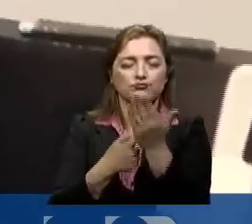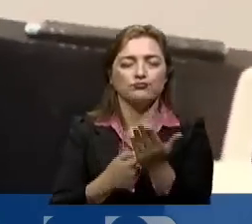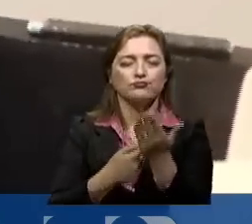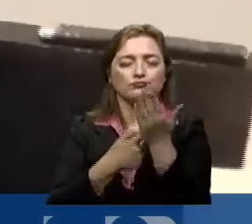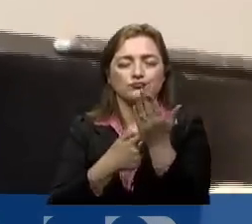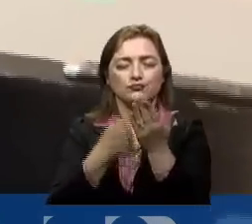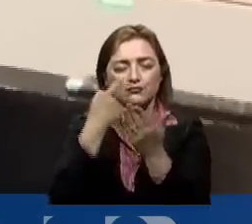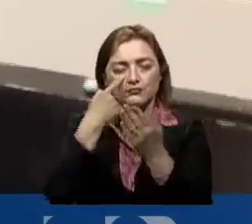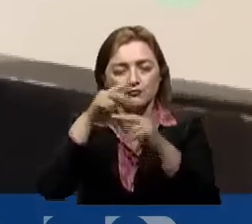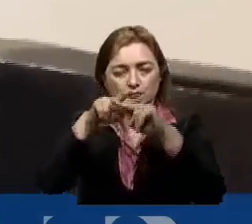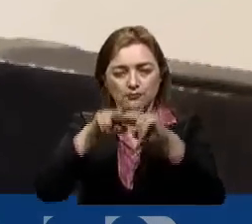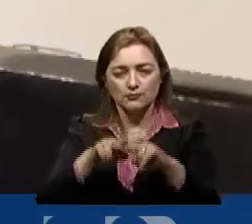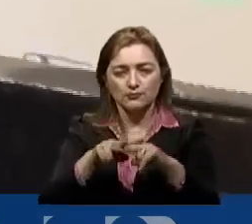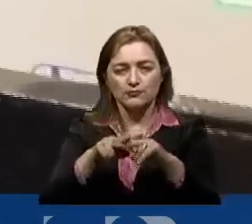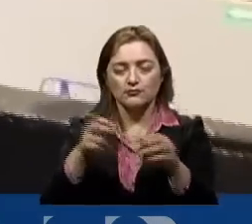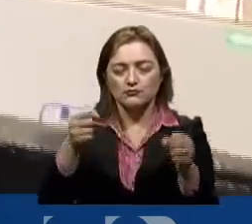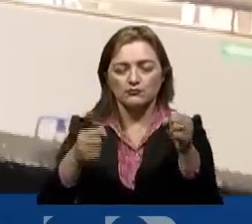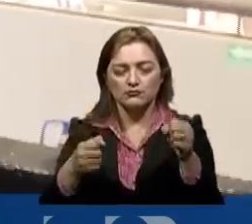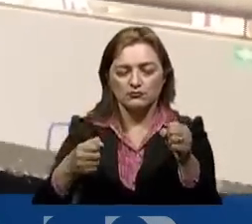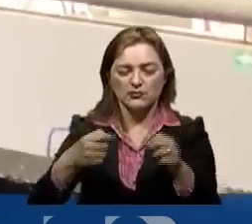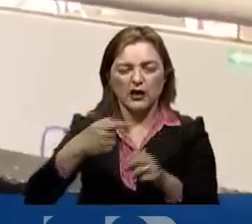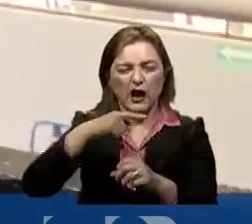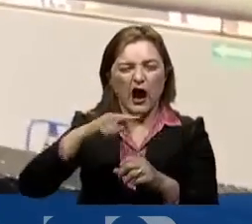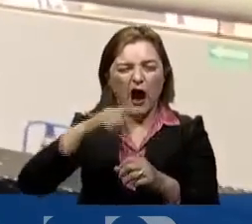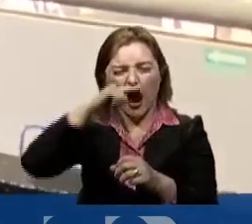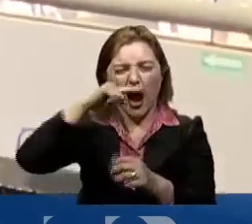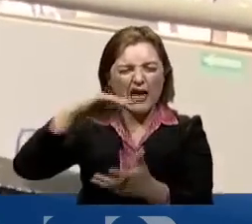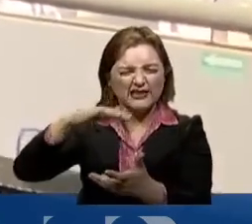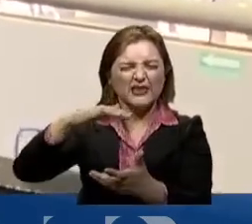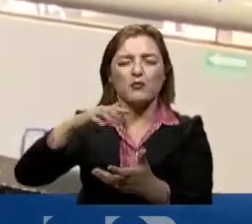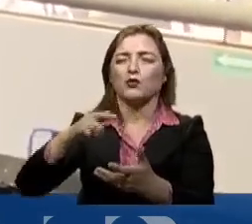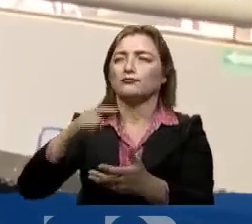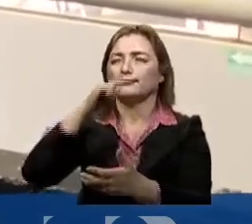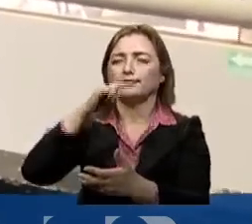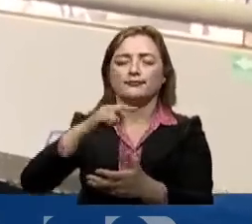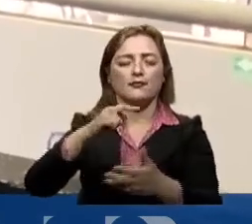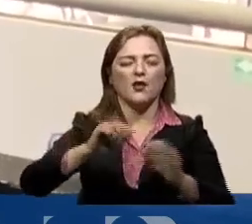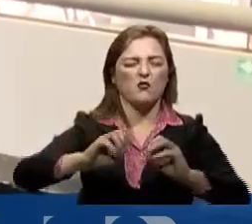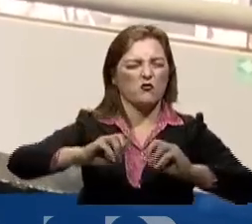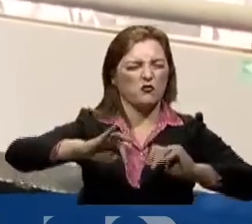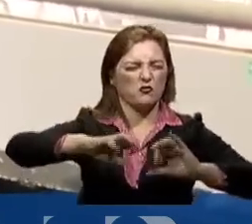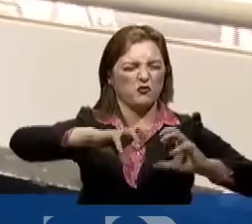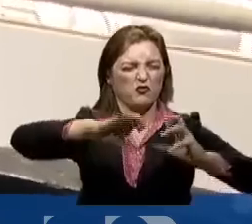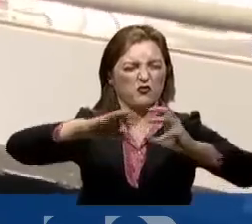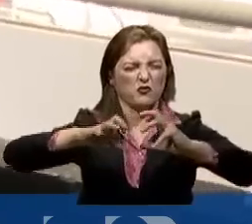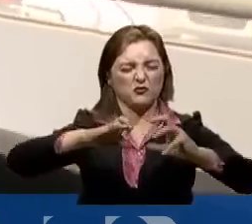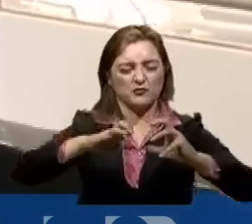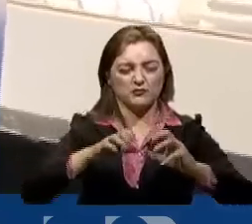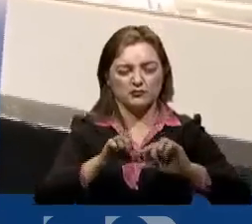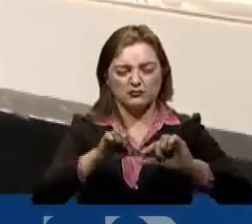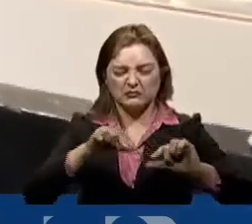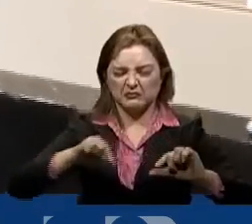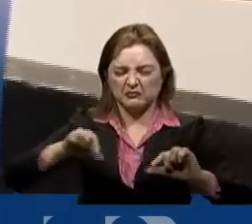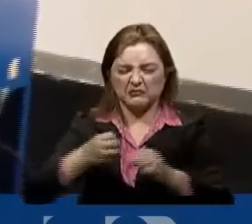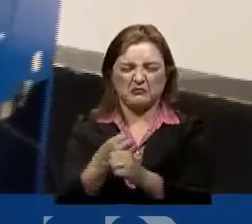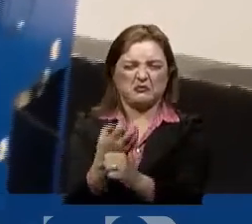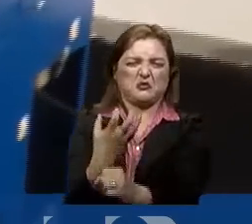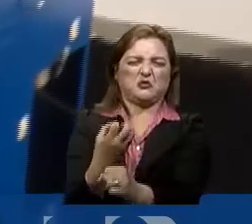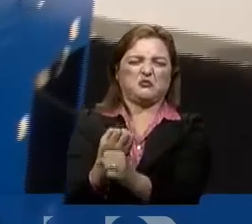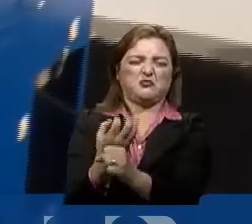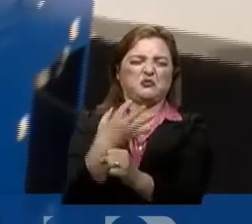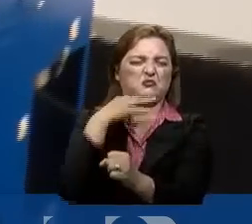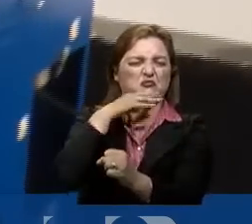de verificación de gases, se le hace el análisis, se analiza temas técnicos, por